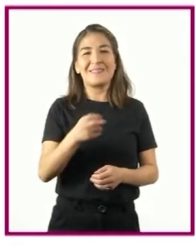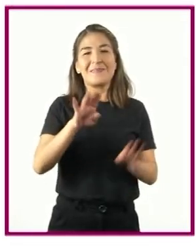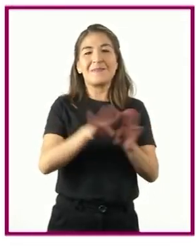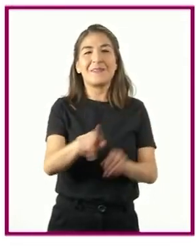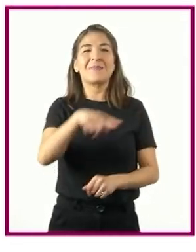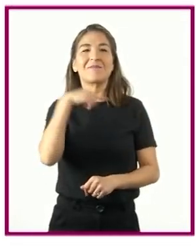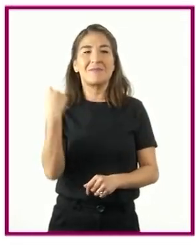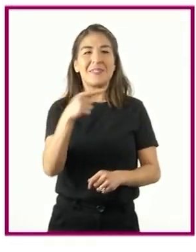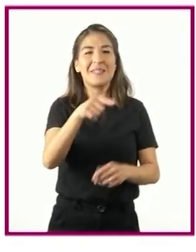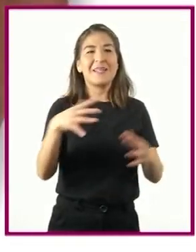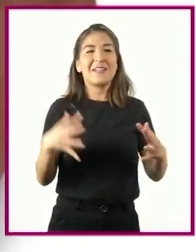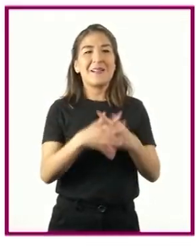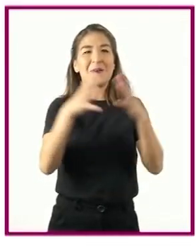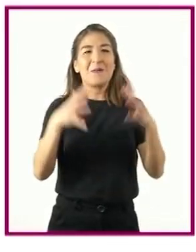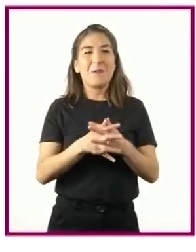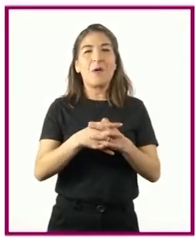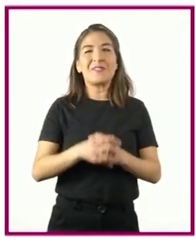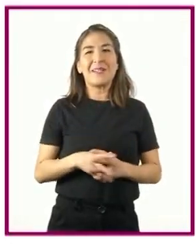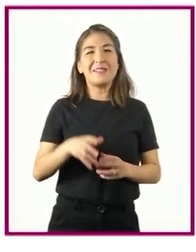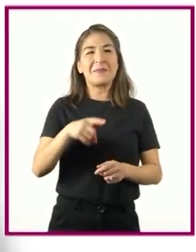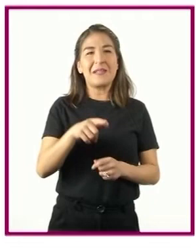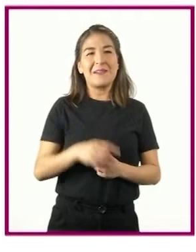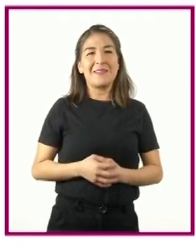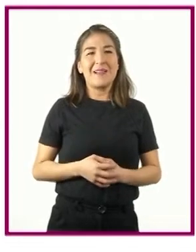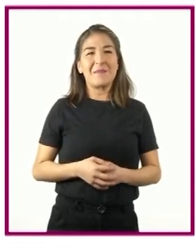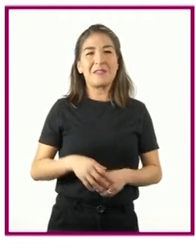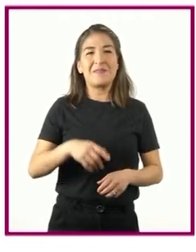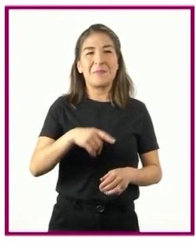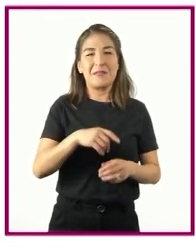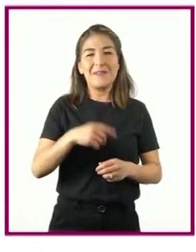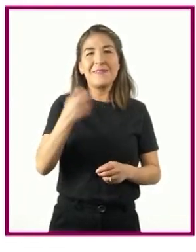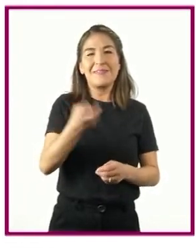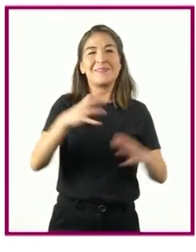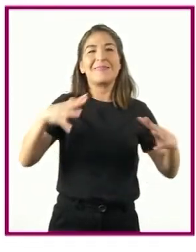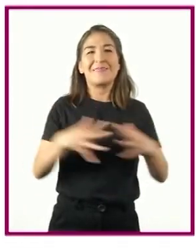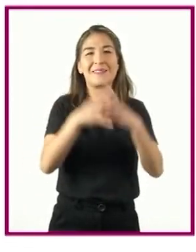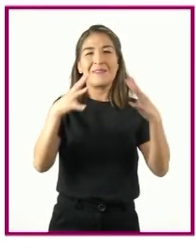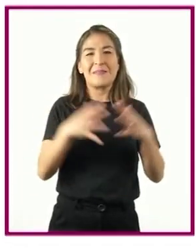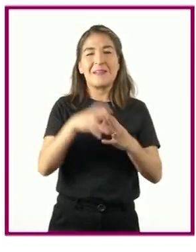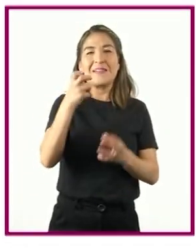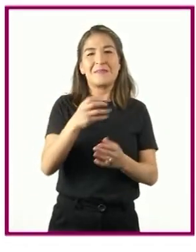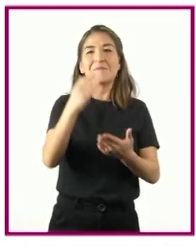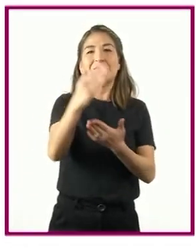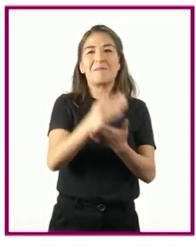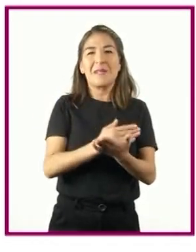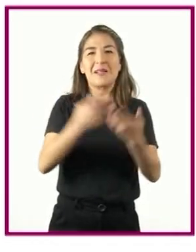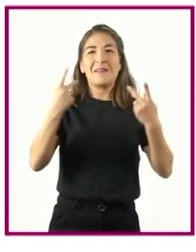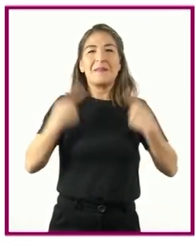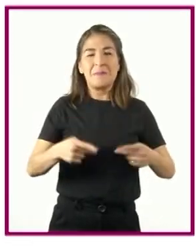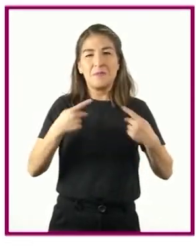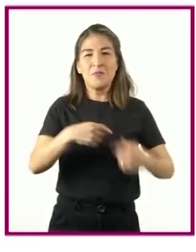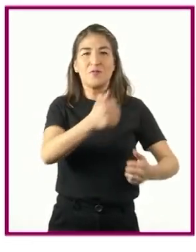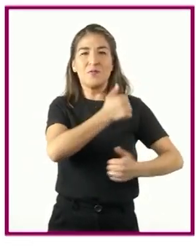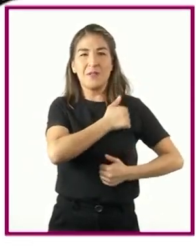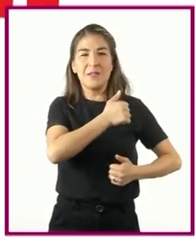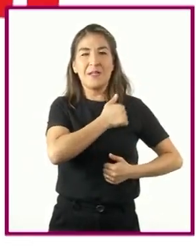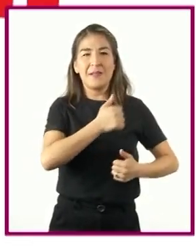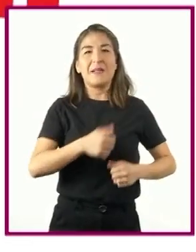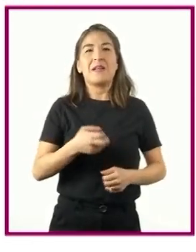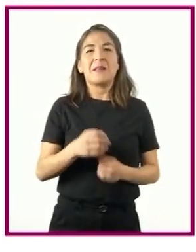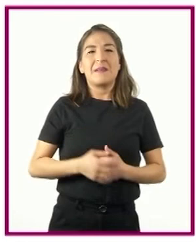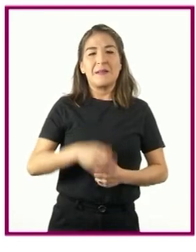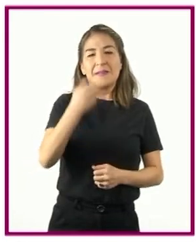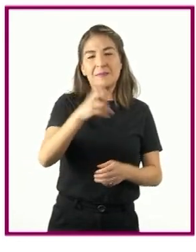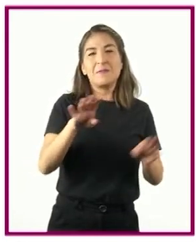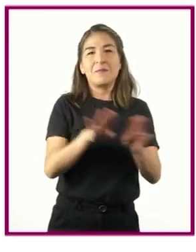del ejército ruso en la Gran Guerra, con la consecuente baja de soldados. La segunda, una